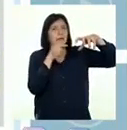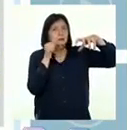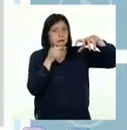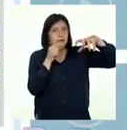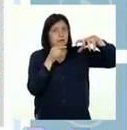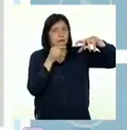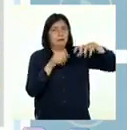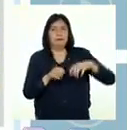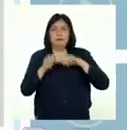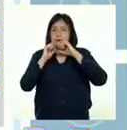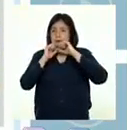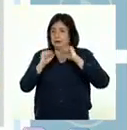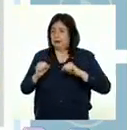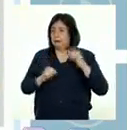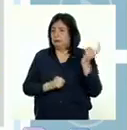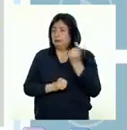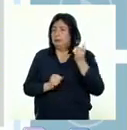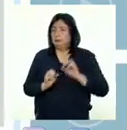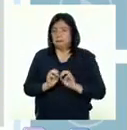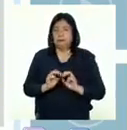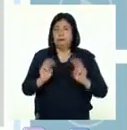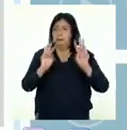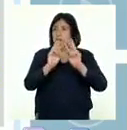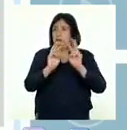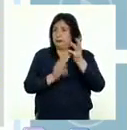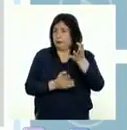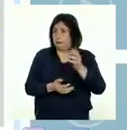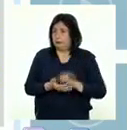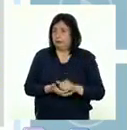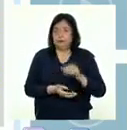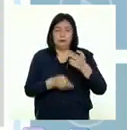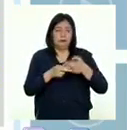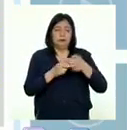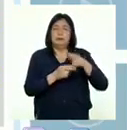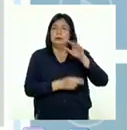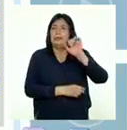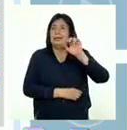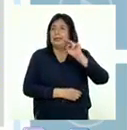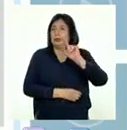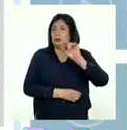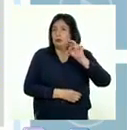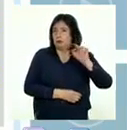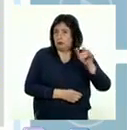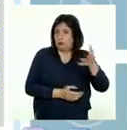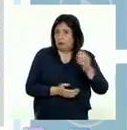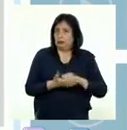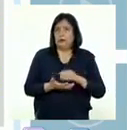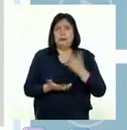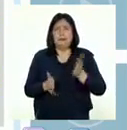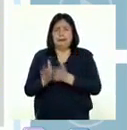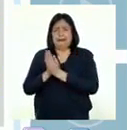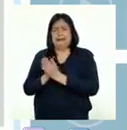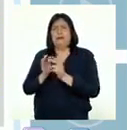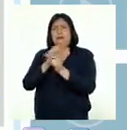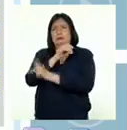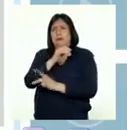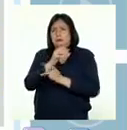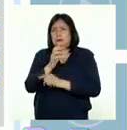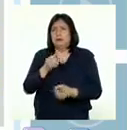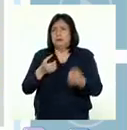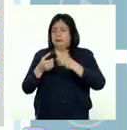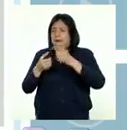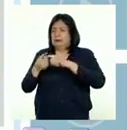global. El secretario general de Naciones Unidas, Antonio Guterres, había pedido a los